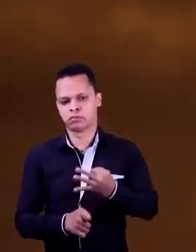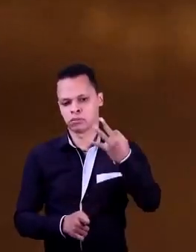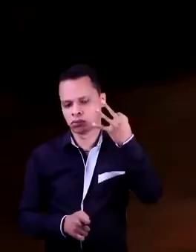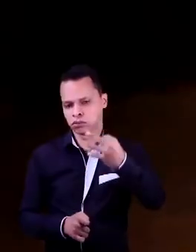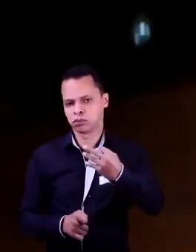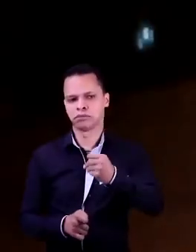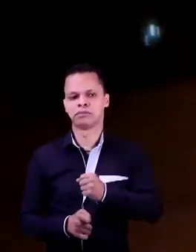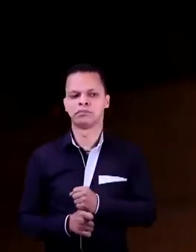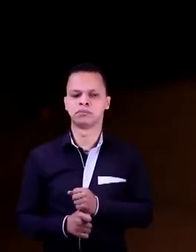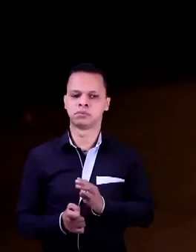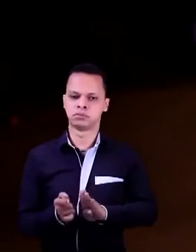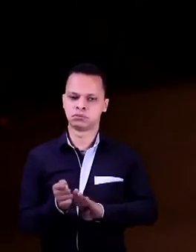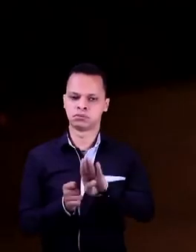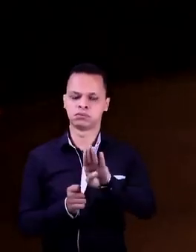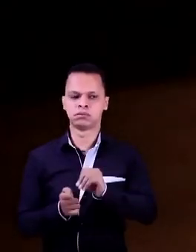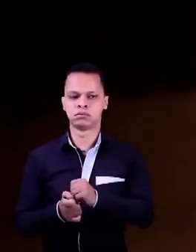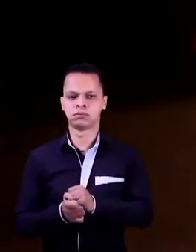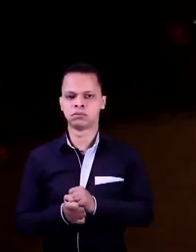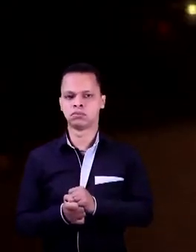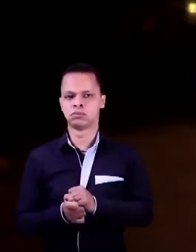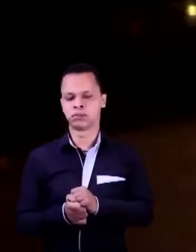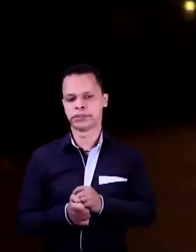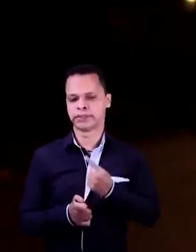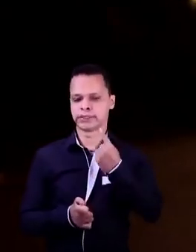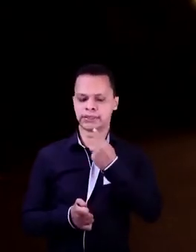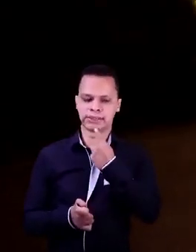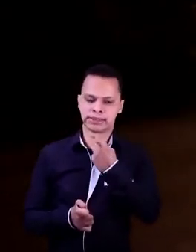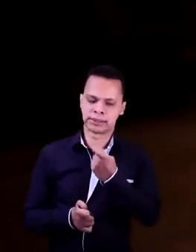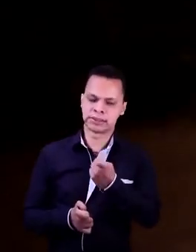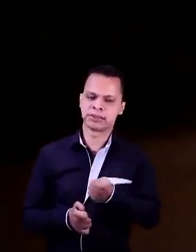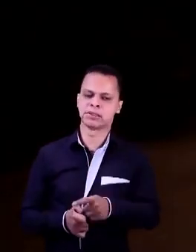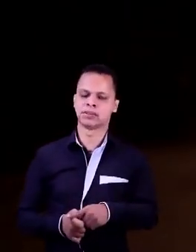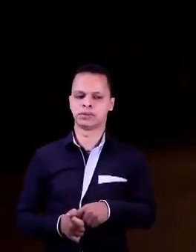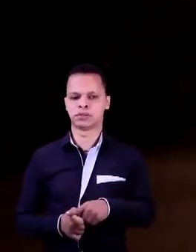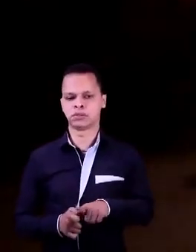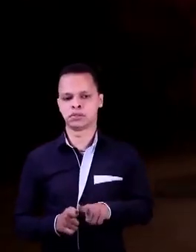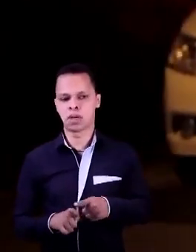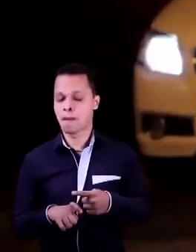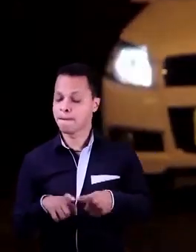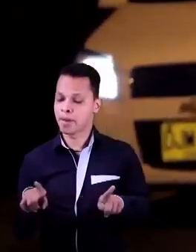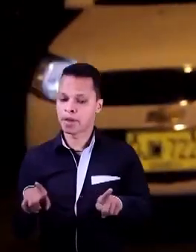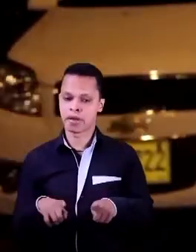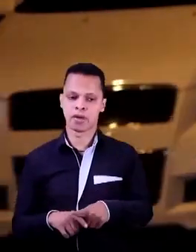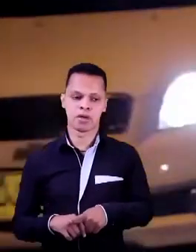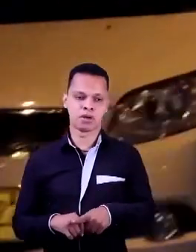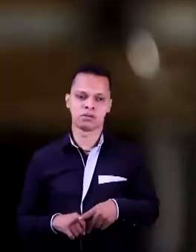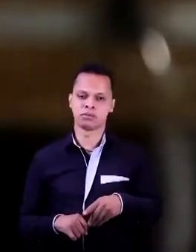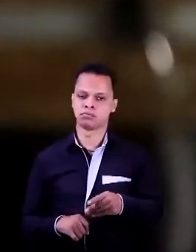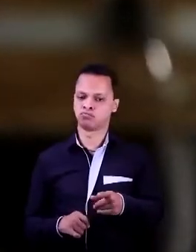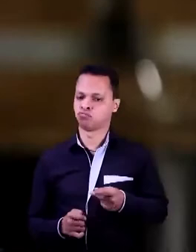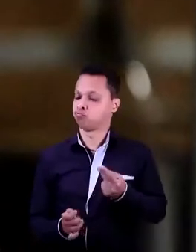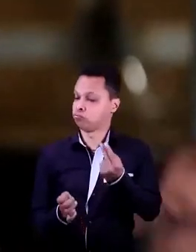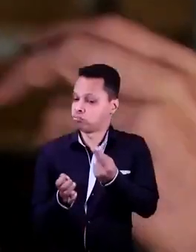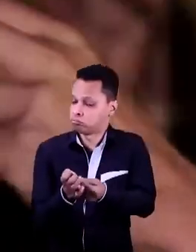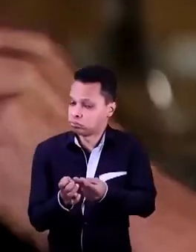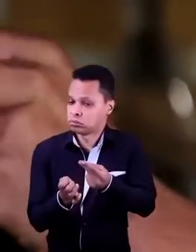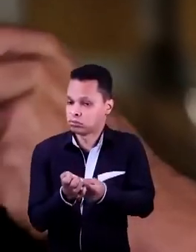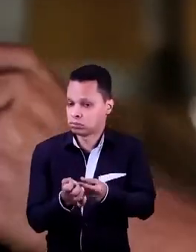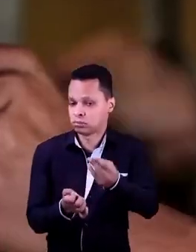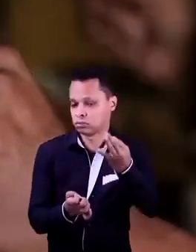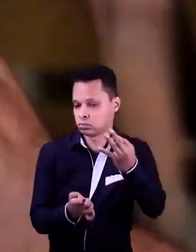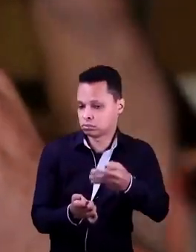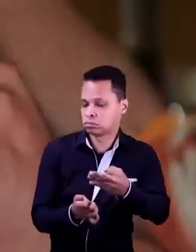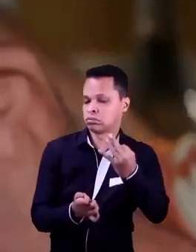los días adelante. Que hay días que son duros, pero de todas maneras tenemos nuestro sueldito